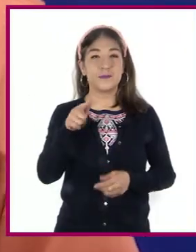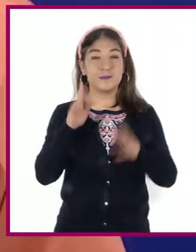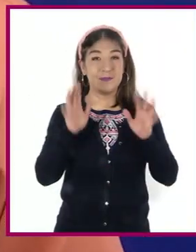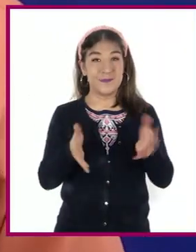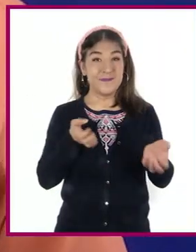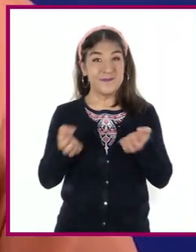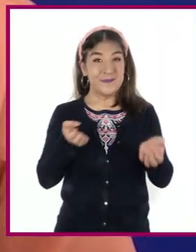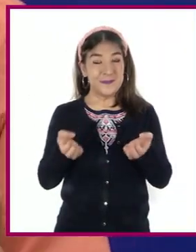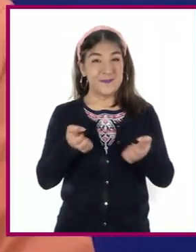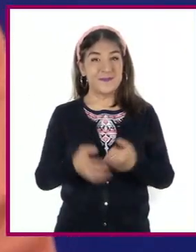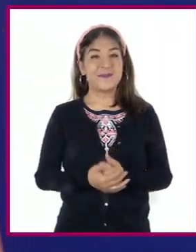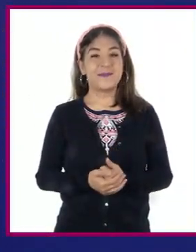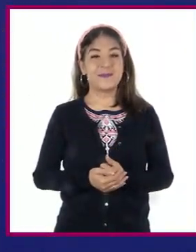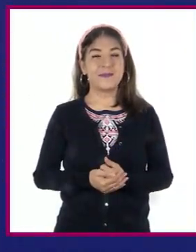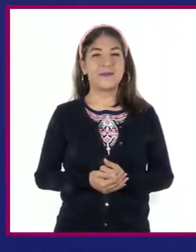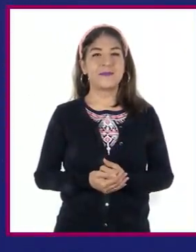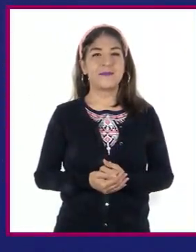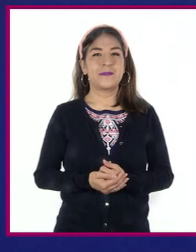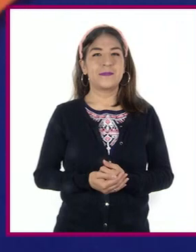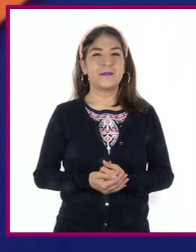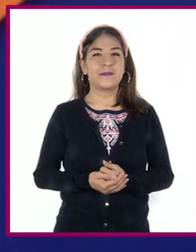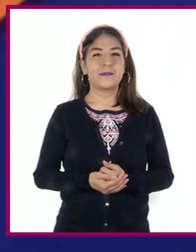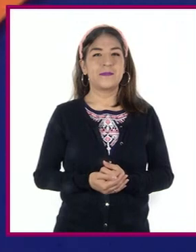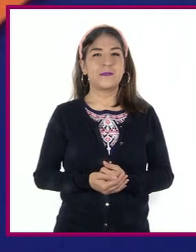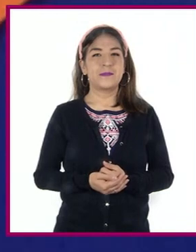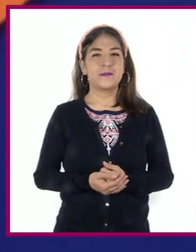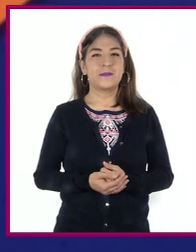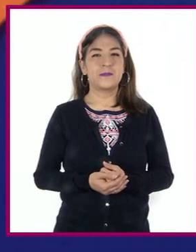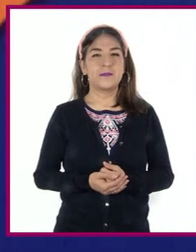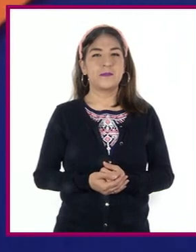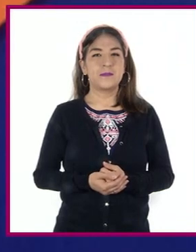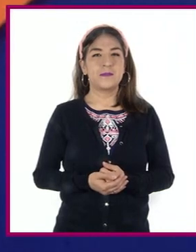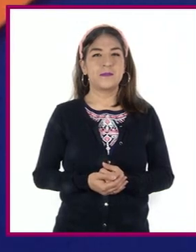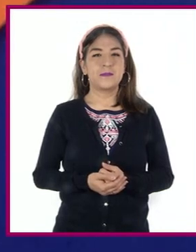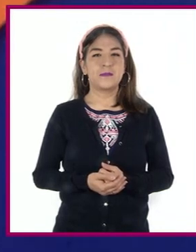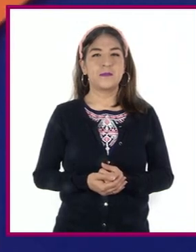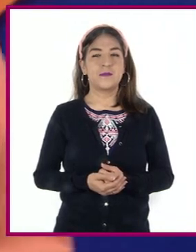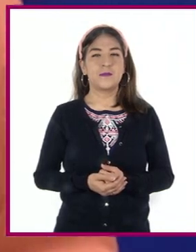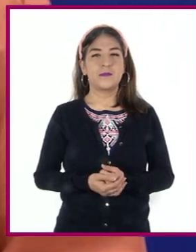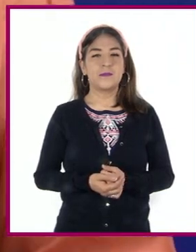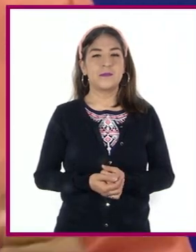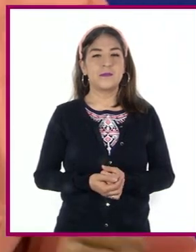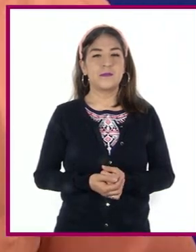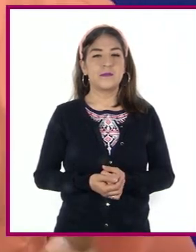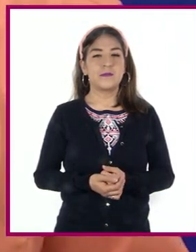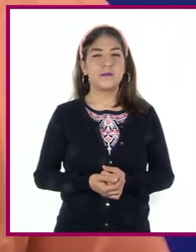ejercicio? Momostla seken simoneki, ximotlalocaj, Juan